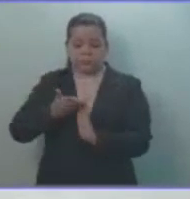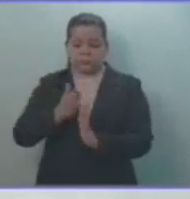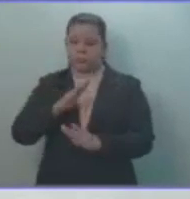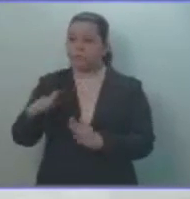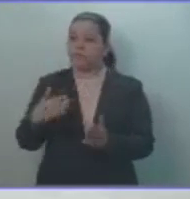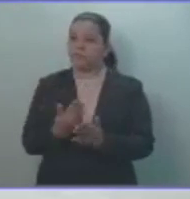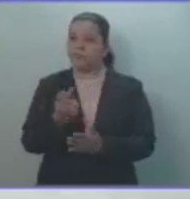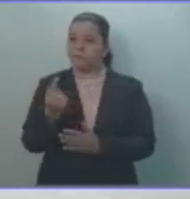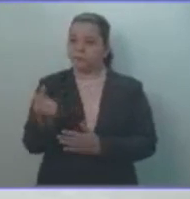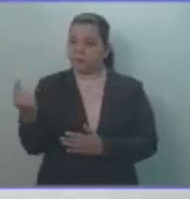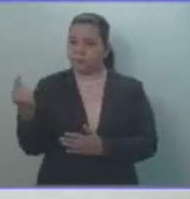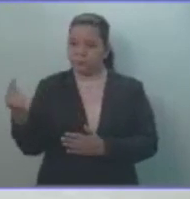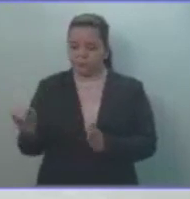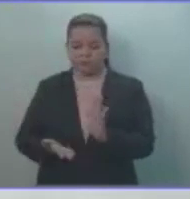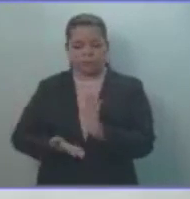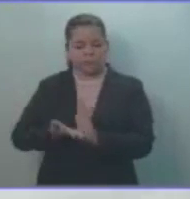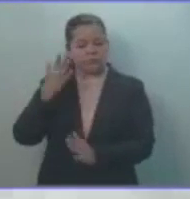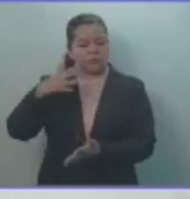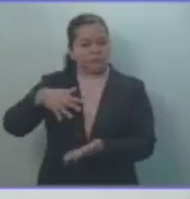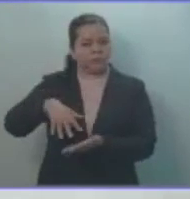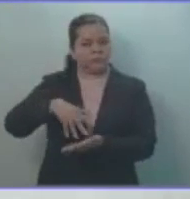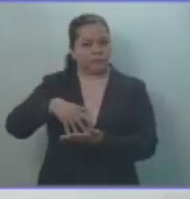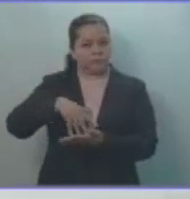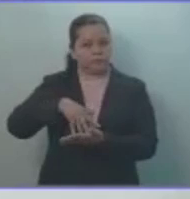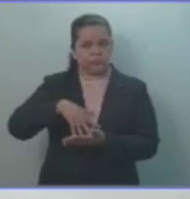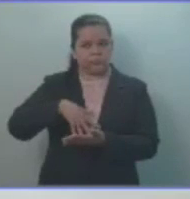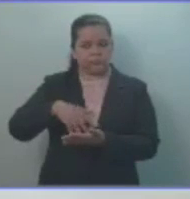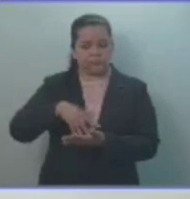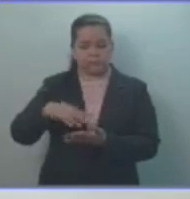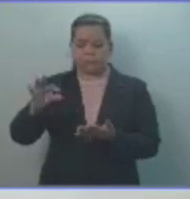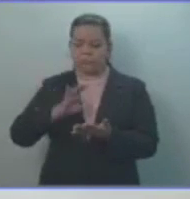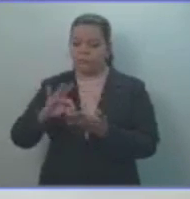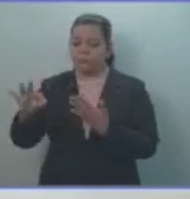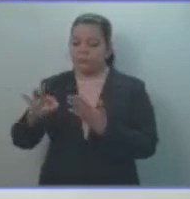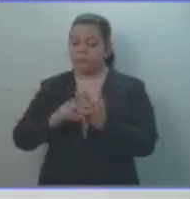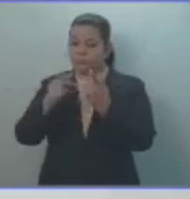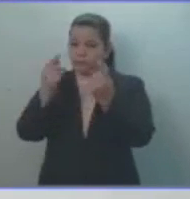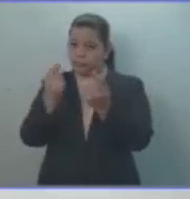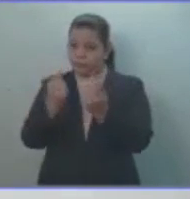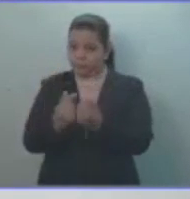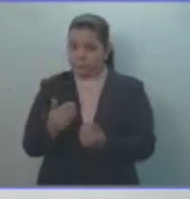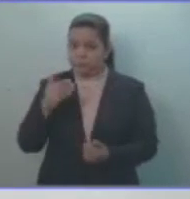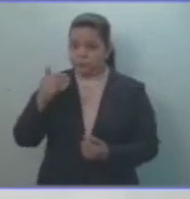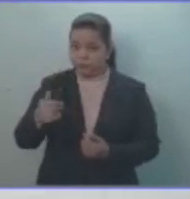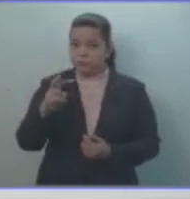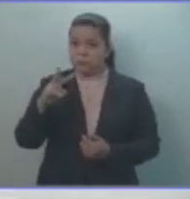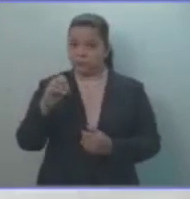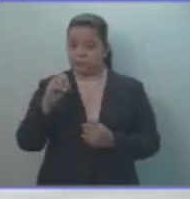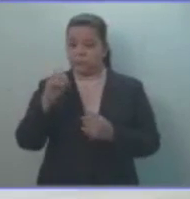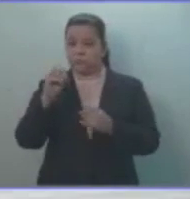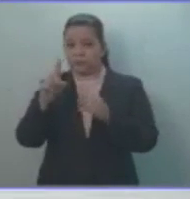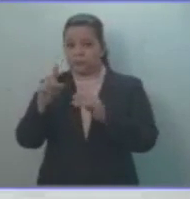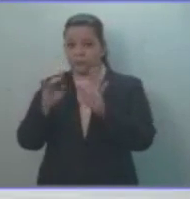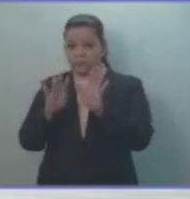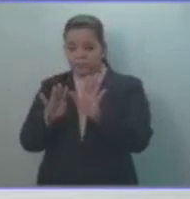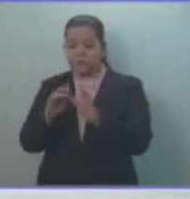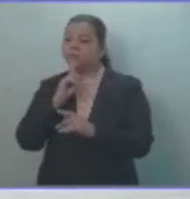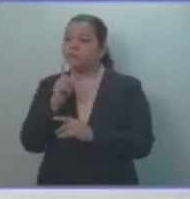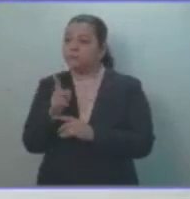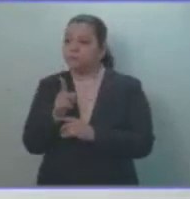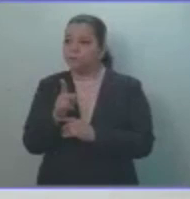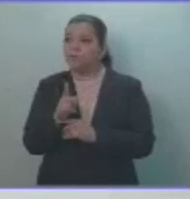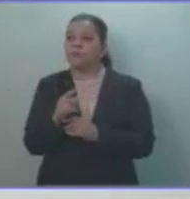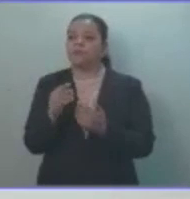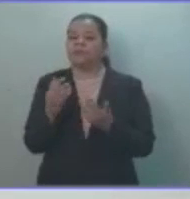población más vulnerable del país. El proyecto de presupuesto 2019 busca dinamizar la economía